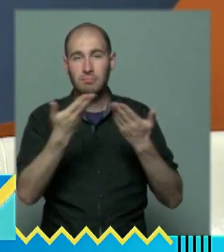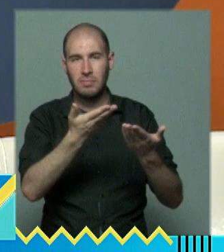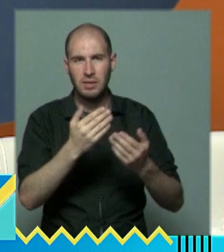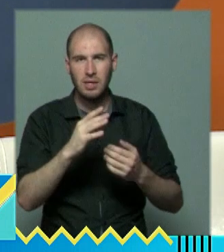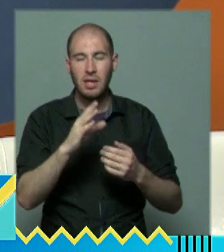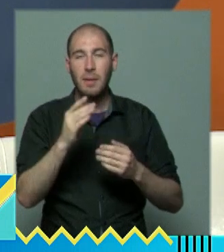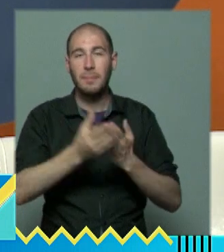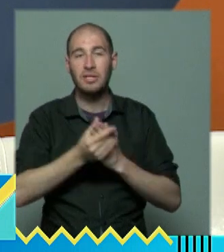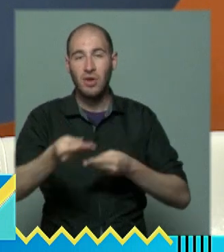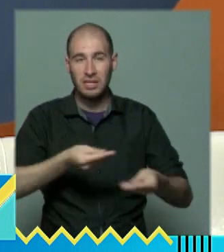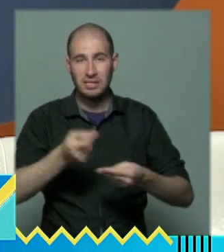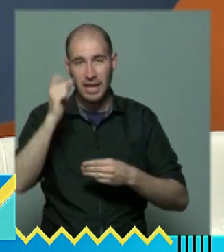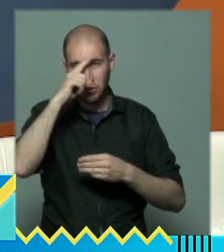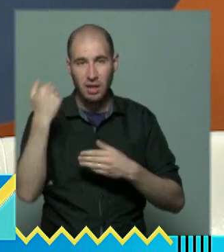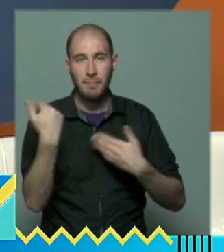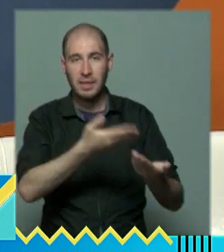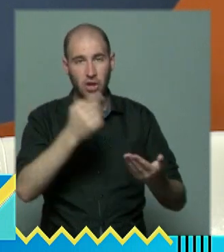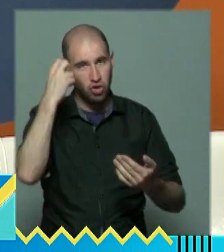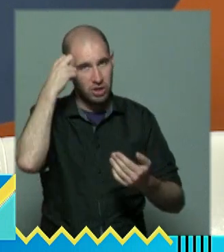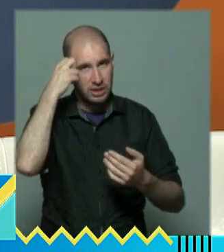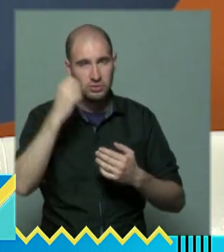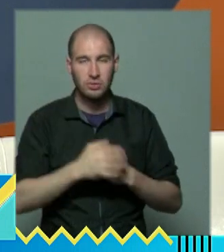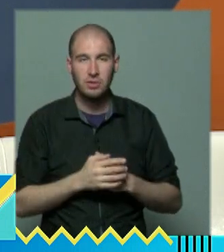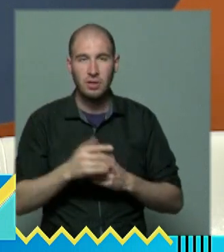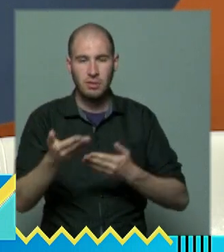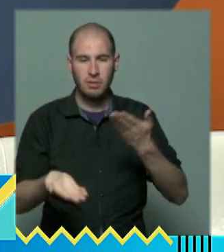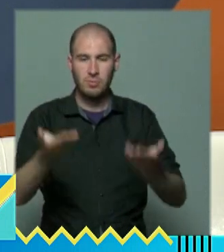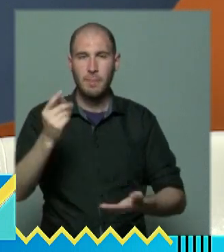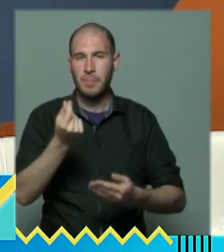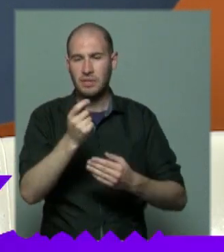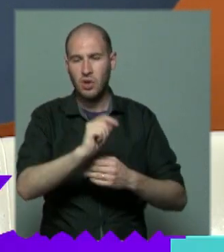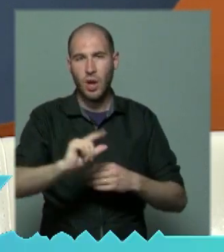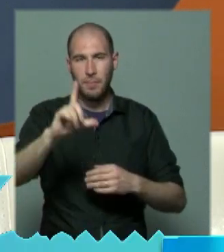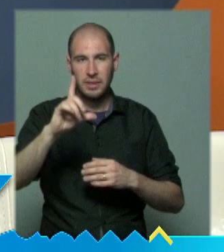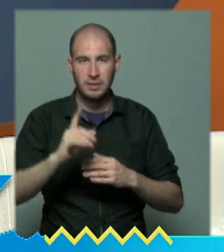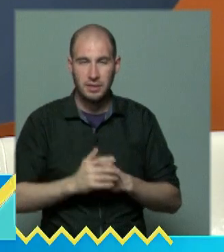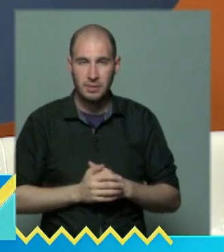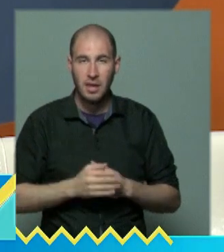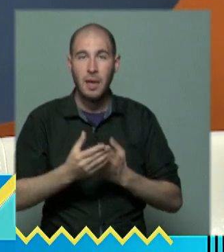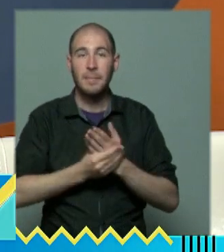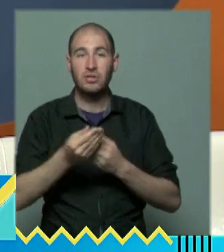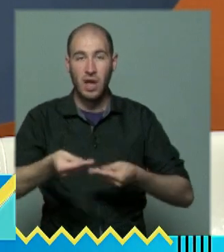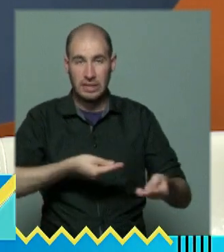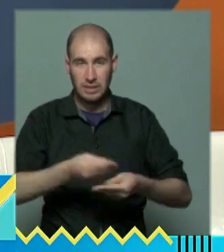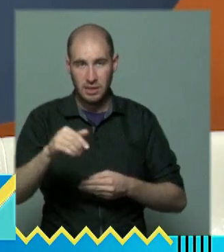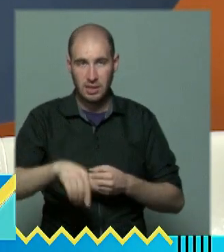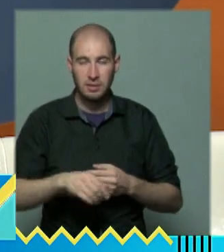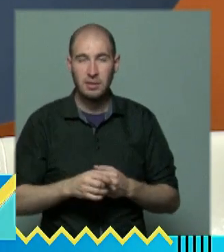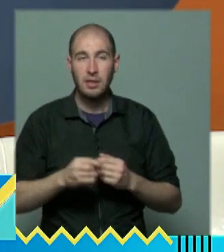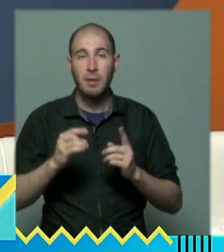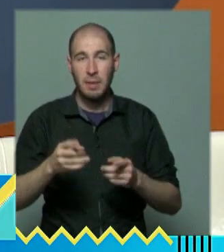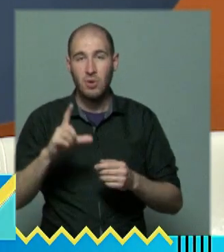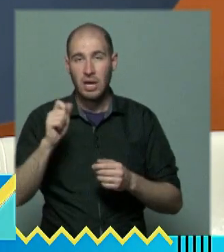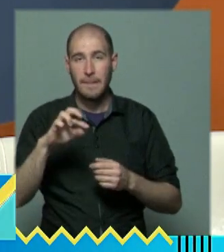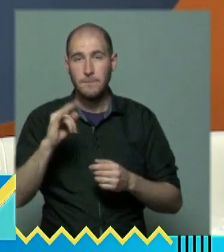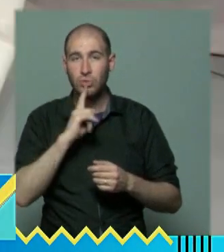Dujovne al Congreso, y cuando vos ves la ponderación de la inflación que ha hecho el ministro de Hacienda en este caso, y el mismo